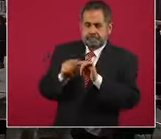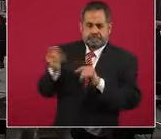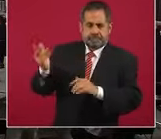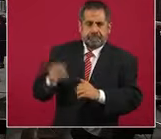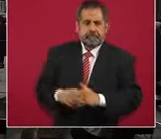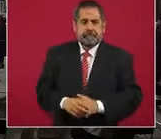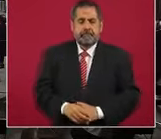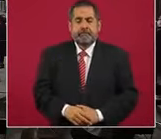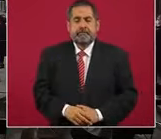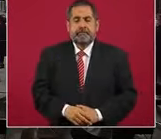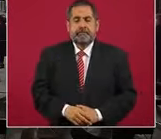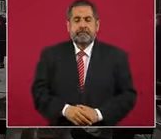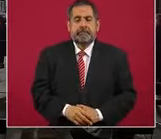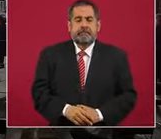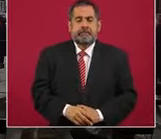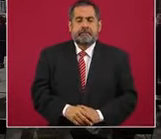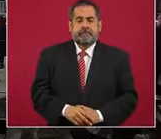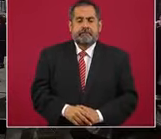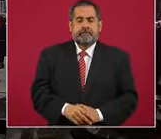Es todo.